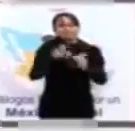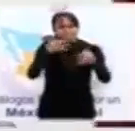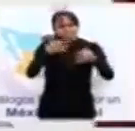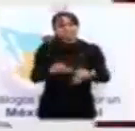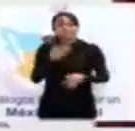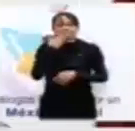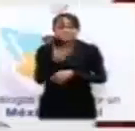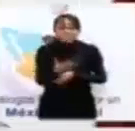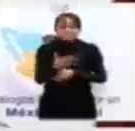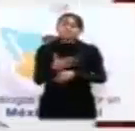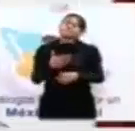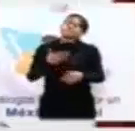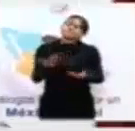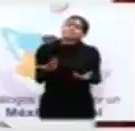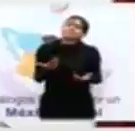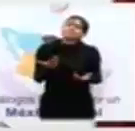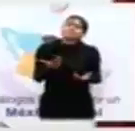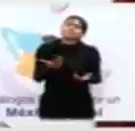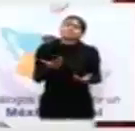necesidad, el